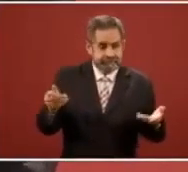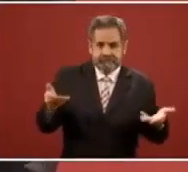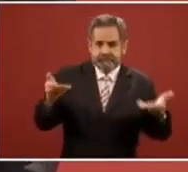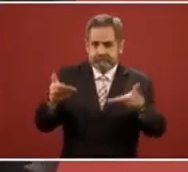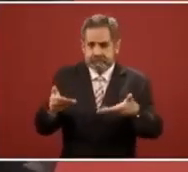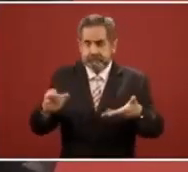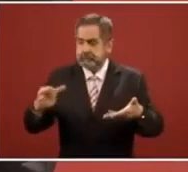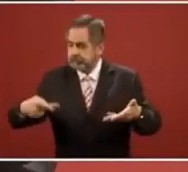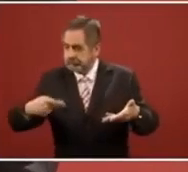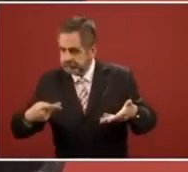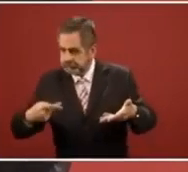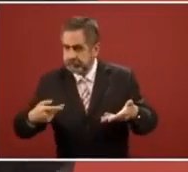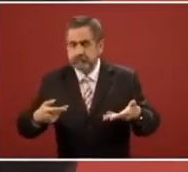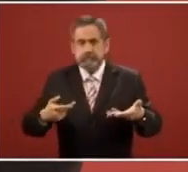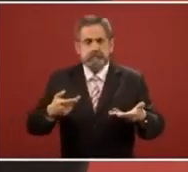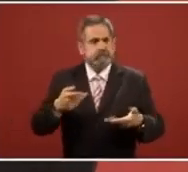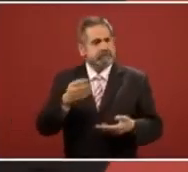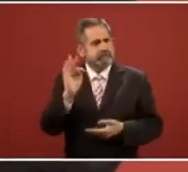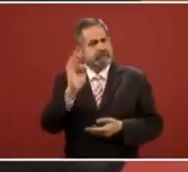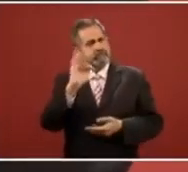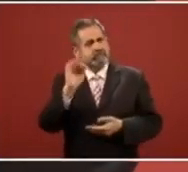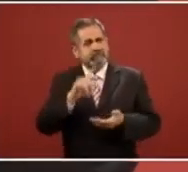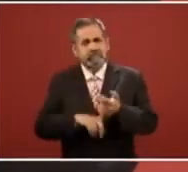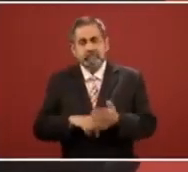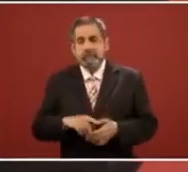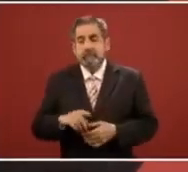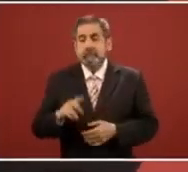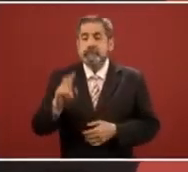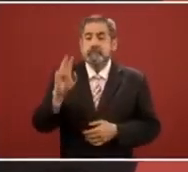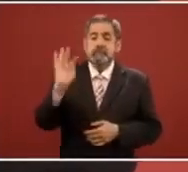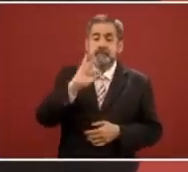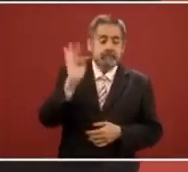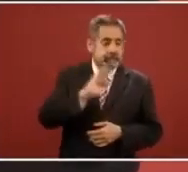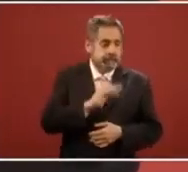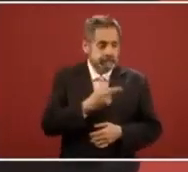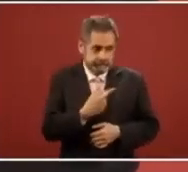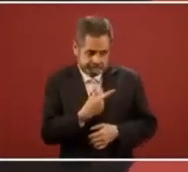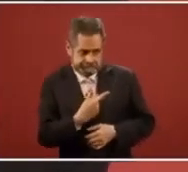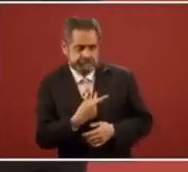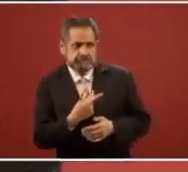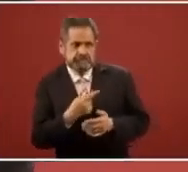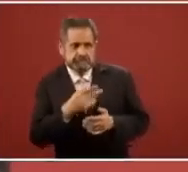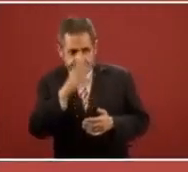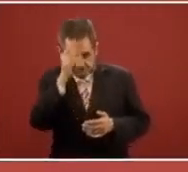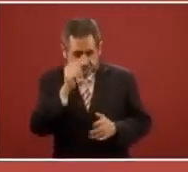consultan, que si pueden haber arreglos, sí.